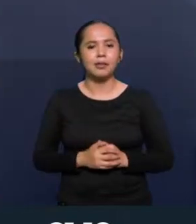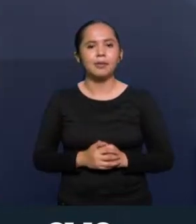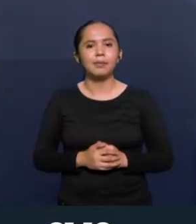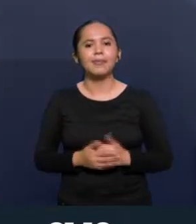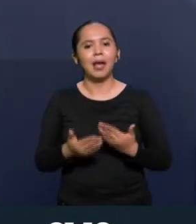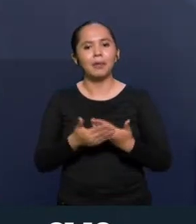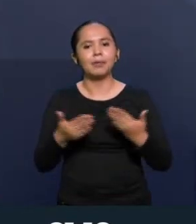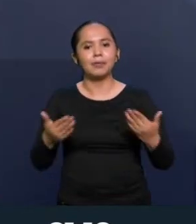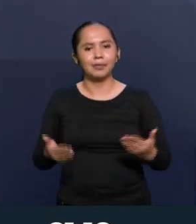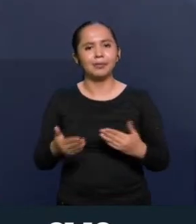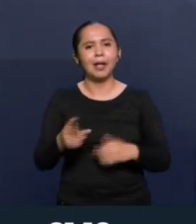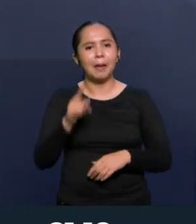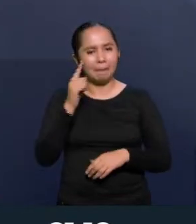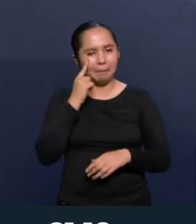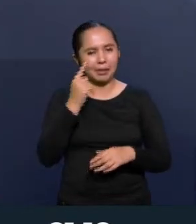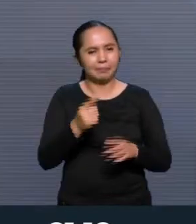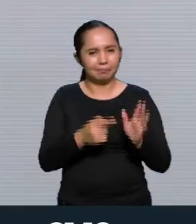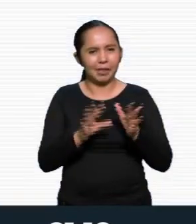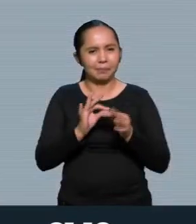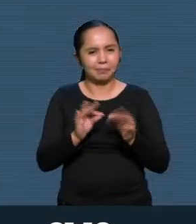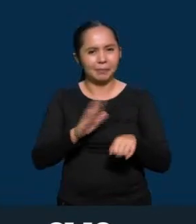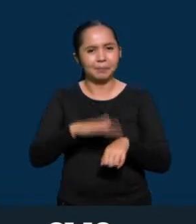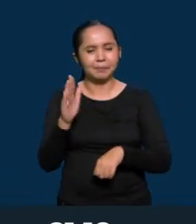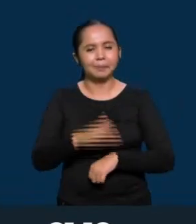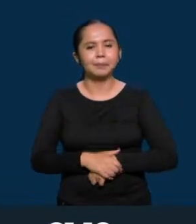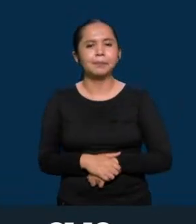Y ahora es momento de ir al desdoble.